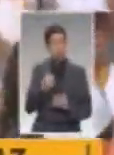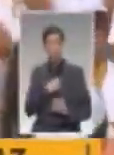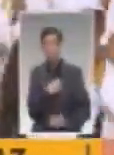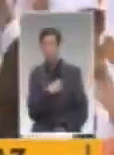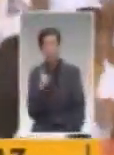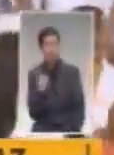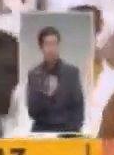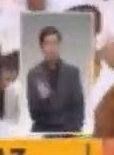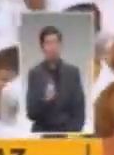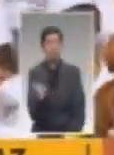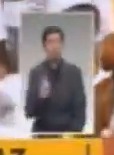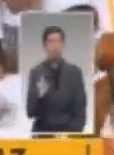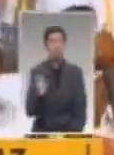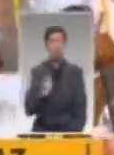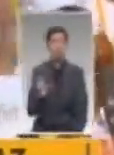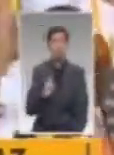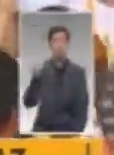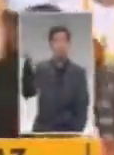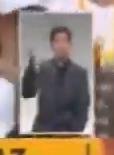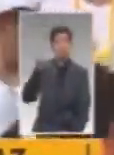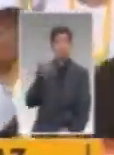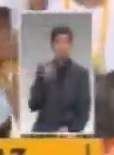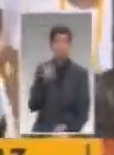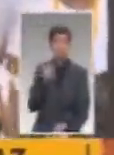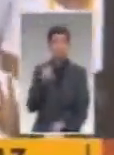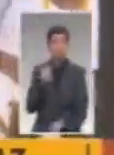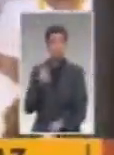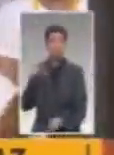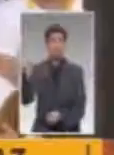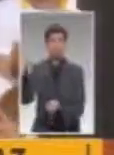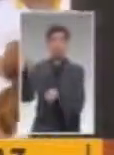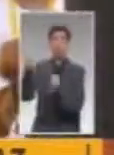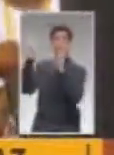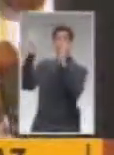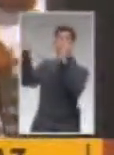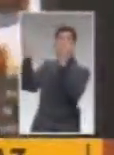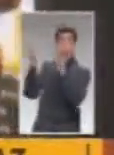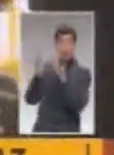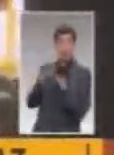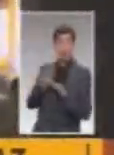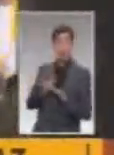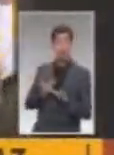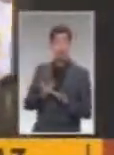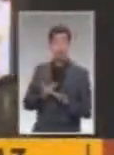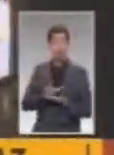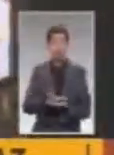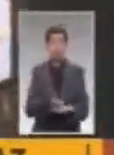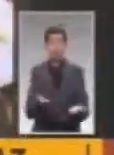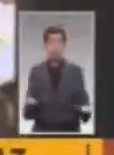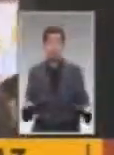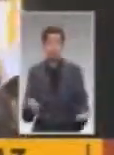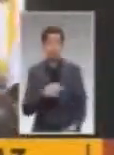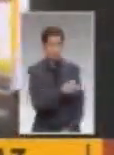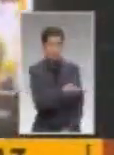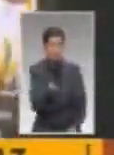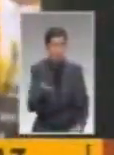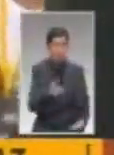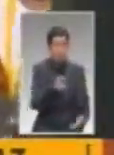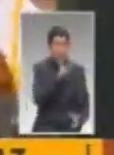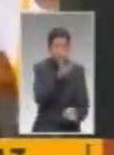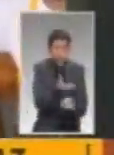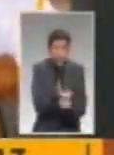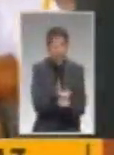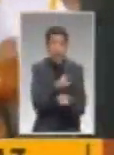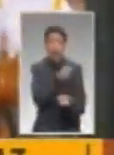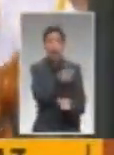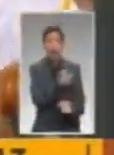se ha emplazado aquí, el altar donde se va a realizar. Es la verdad que es un espacio muy grande, donde tiene que caber, por supuesto, todos